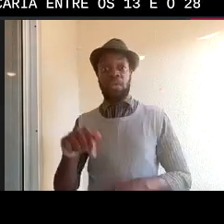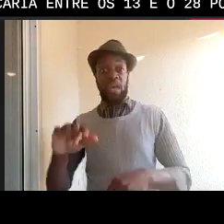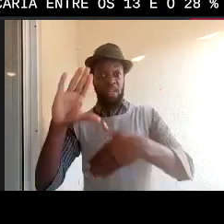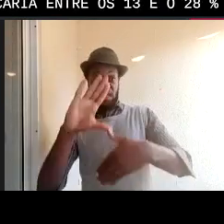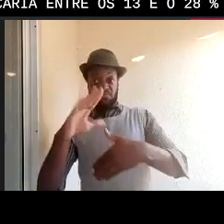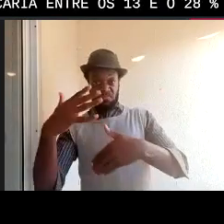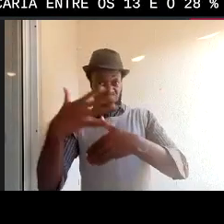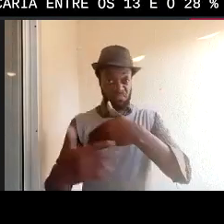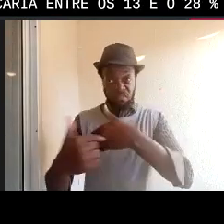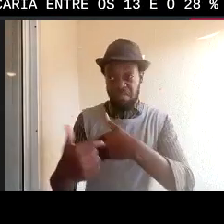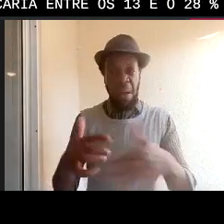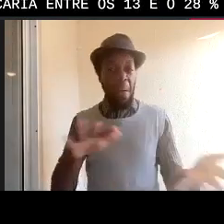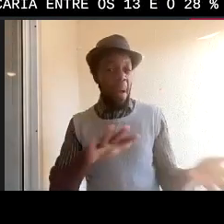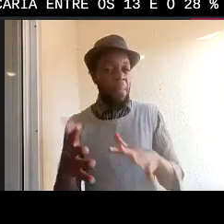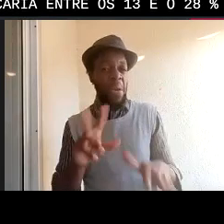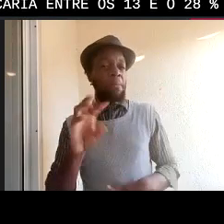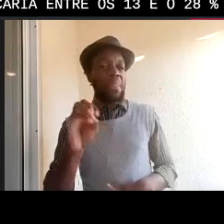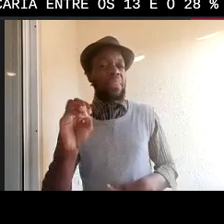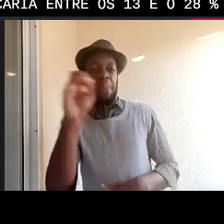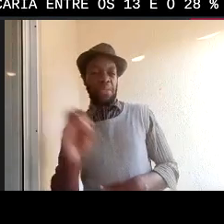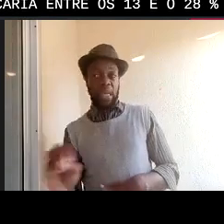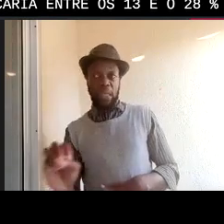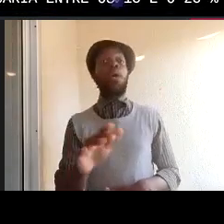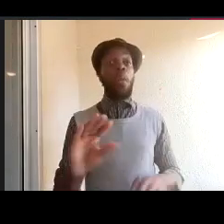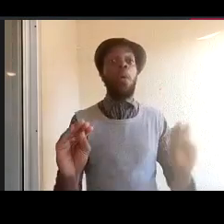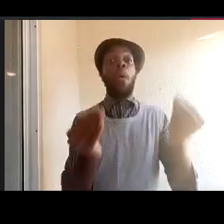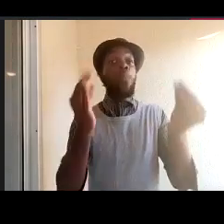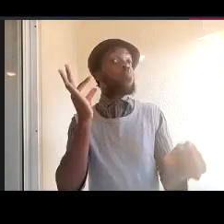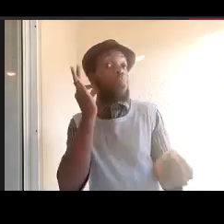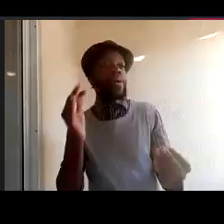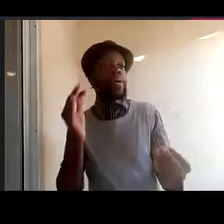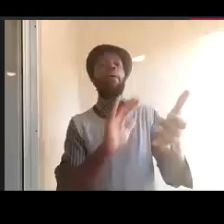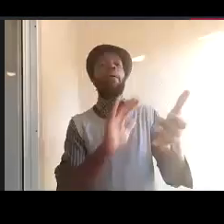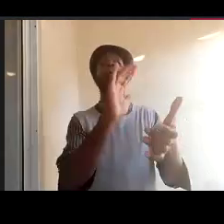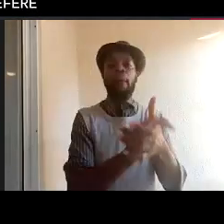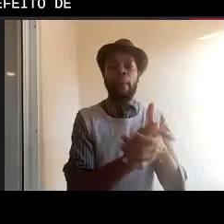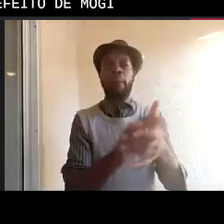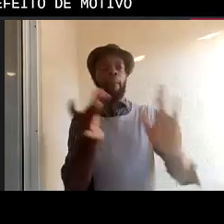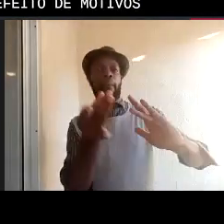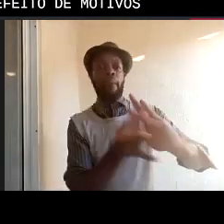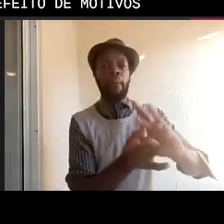adolescentes han estado casados por diversos motivos, culturales,